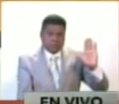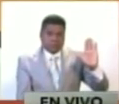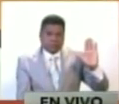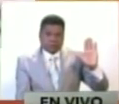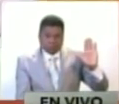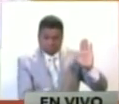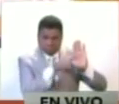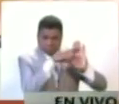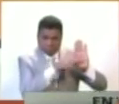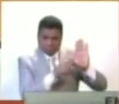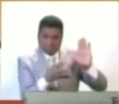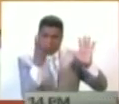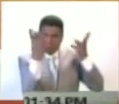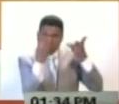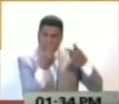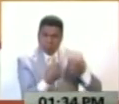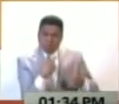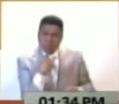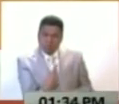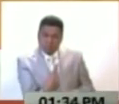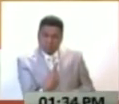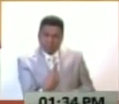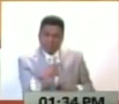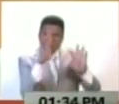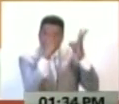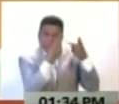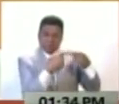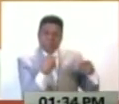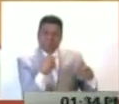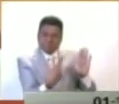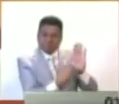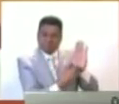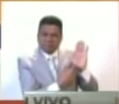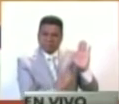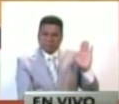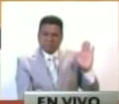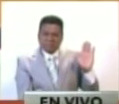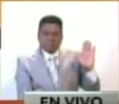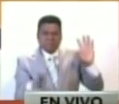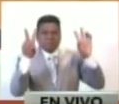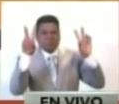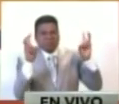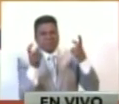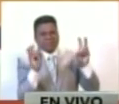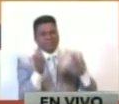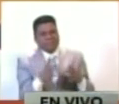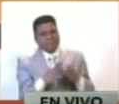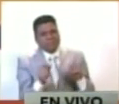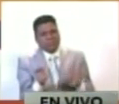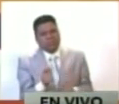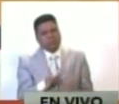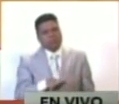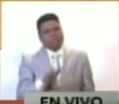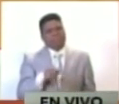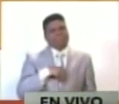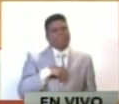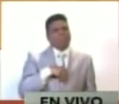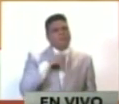nosotros no tenemos ninguna duda en decir que se trata de un tema de intolerancia política e